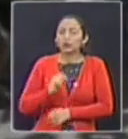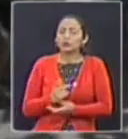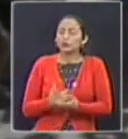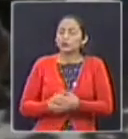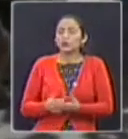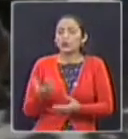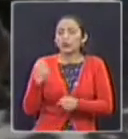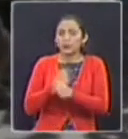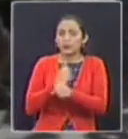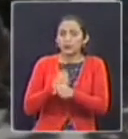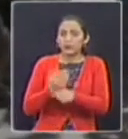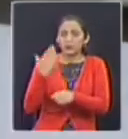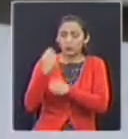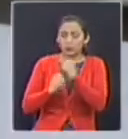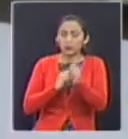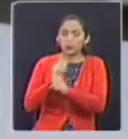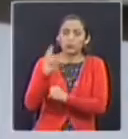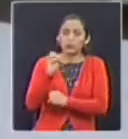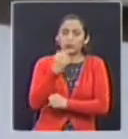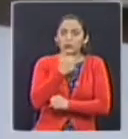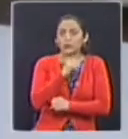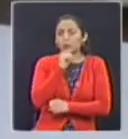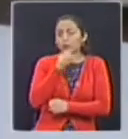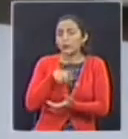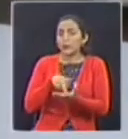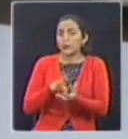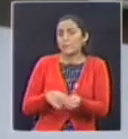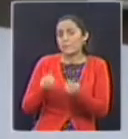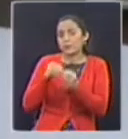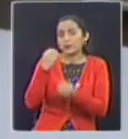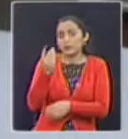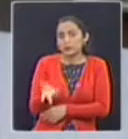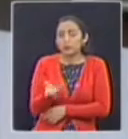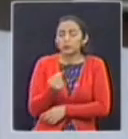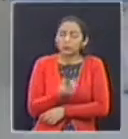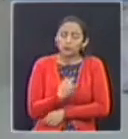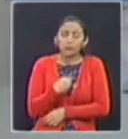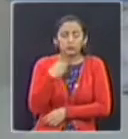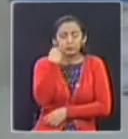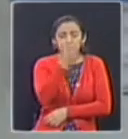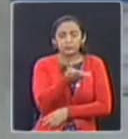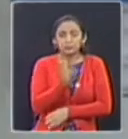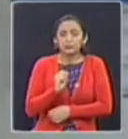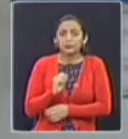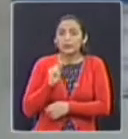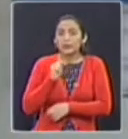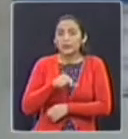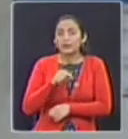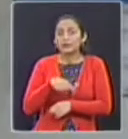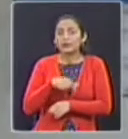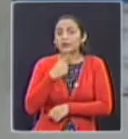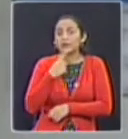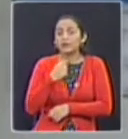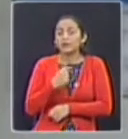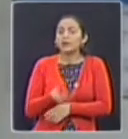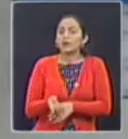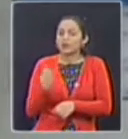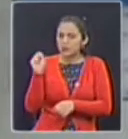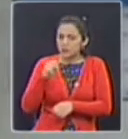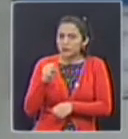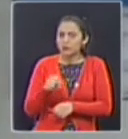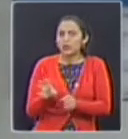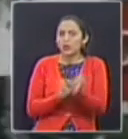año 2010. El dueño de Telconet mencionó que esos pagos fueron registrados en los informes contables de la empresa como ingresos